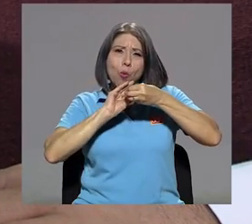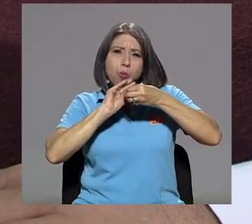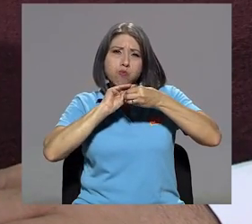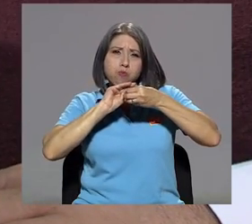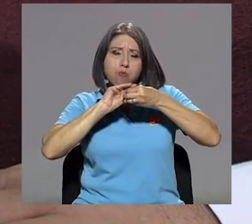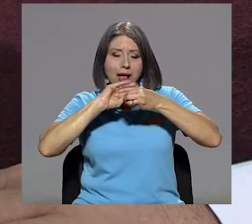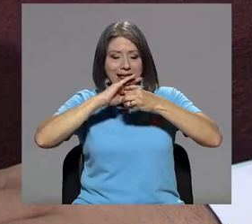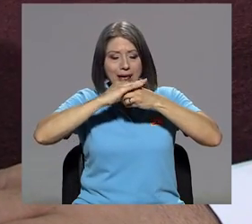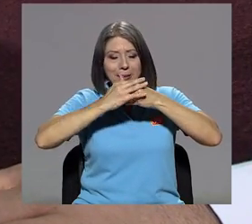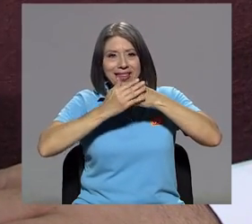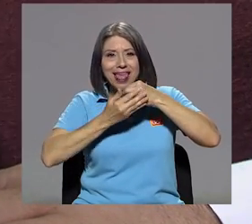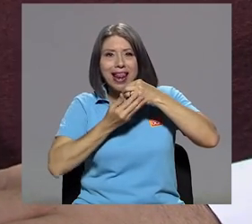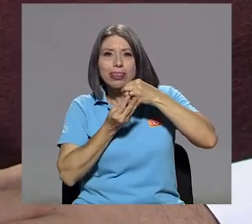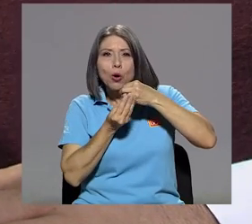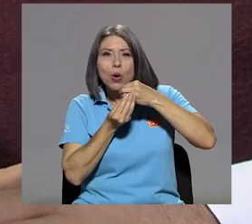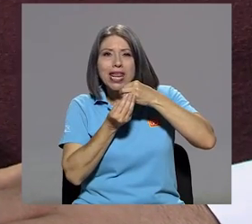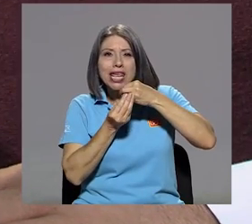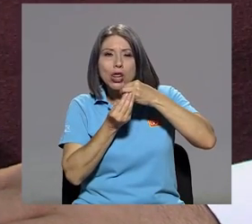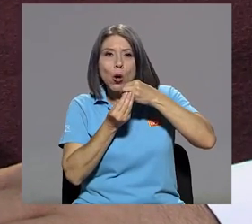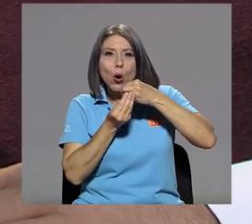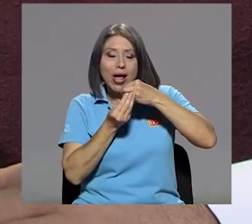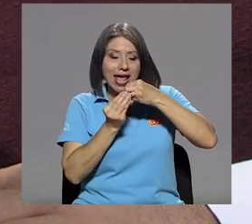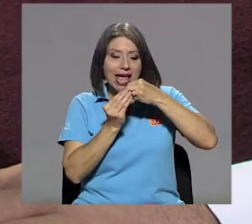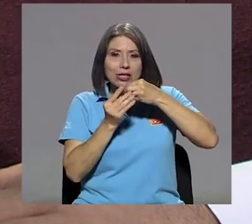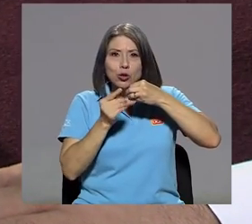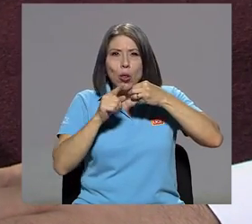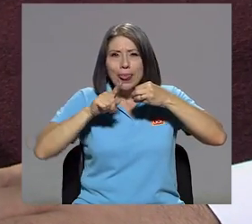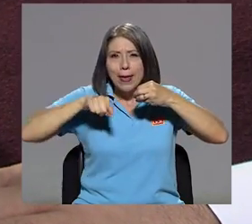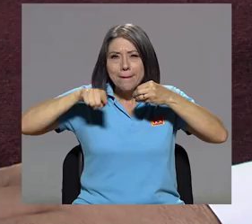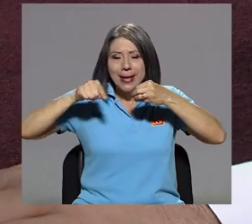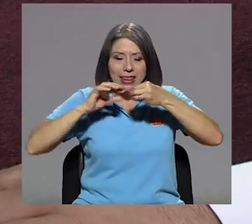un líquido en la parte de adelante, que obviamente esos volúmenes se